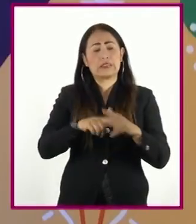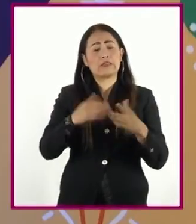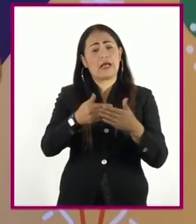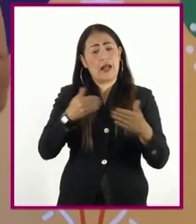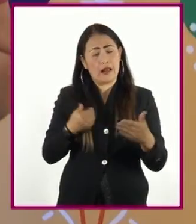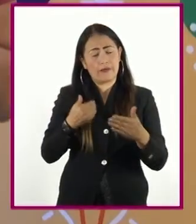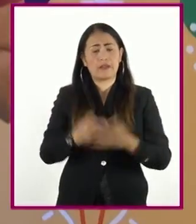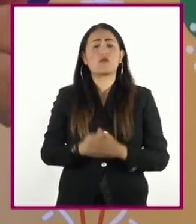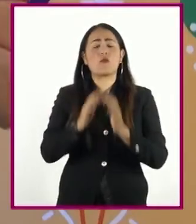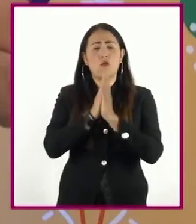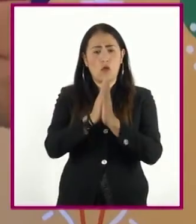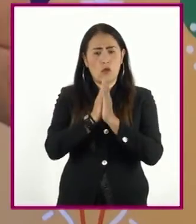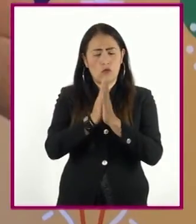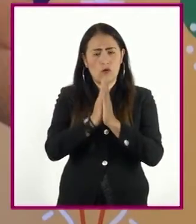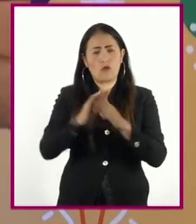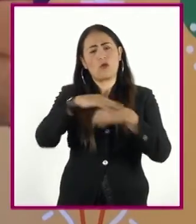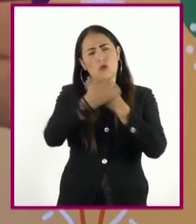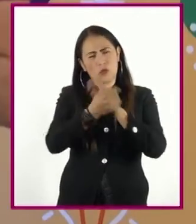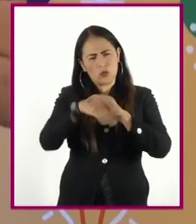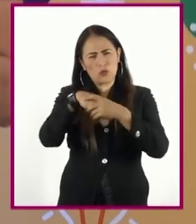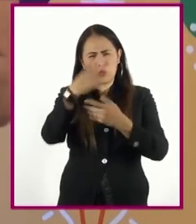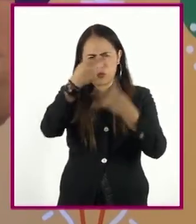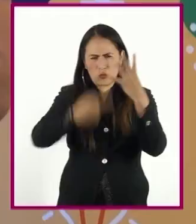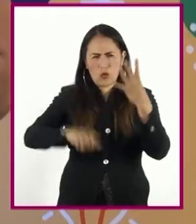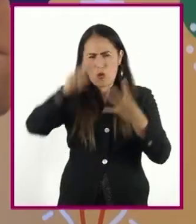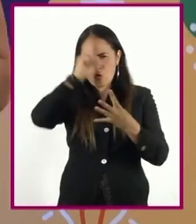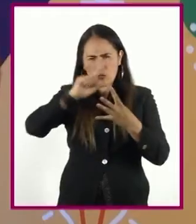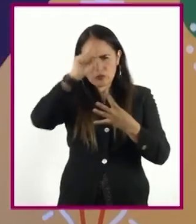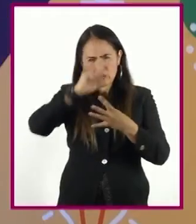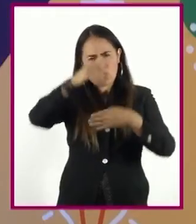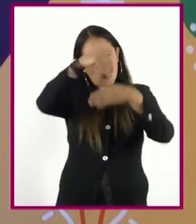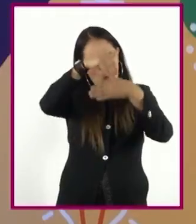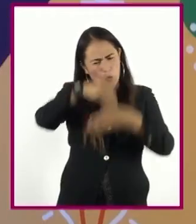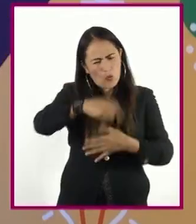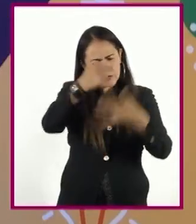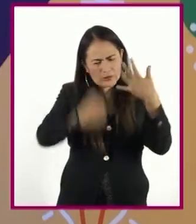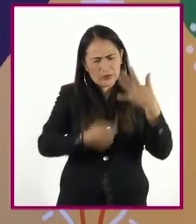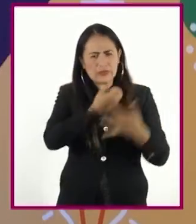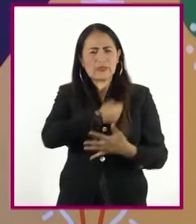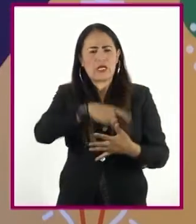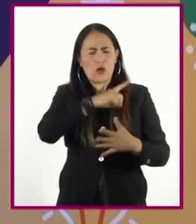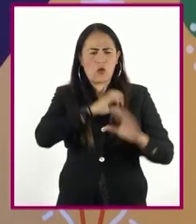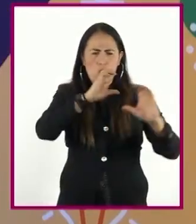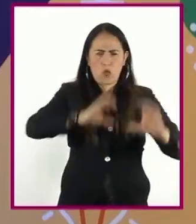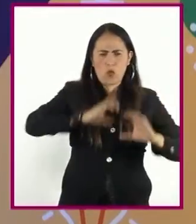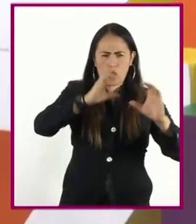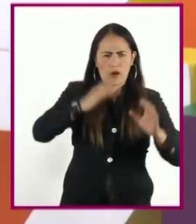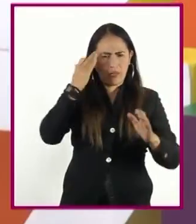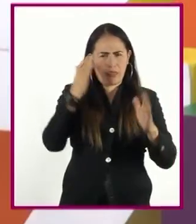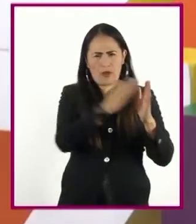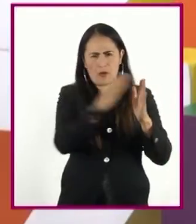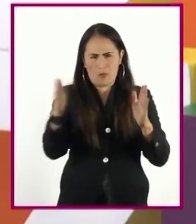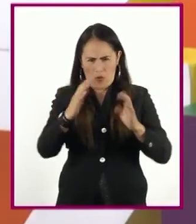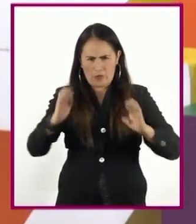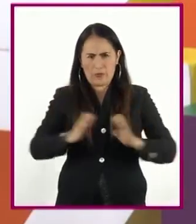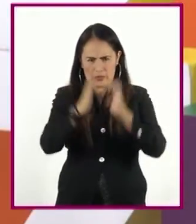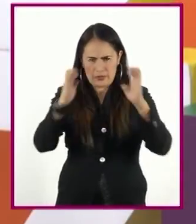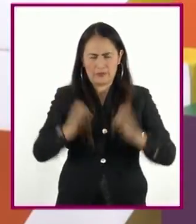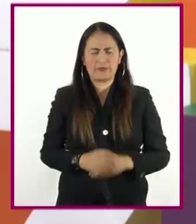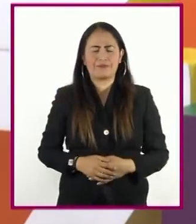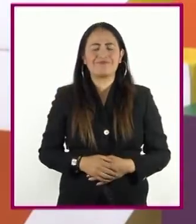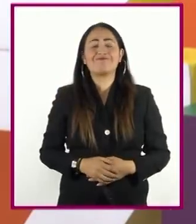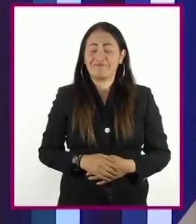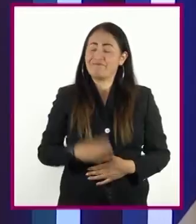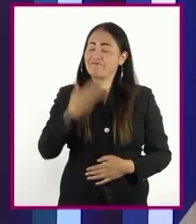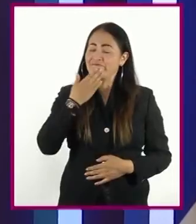que es necesario que sigamos cumpliendo con todas las recomendaciones para cuidar nuestra salud durante esta contingencia. Muy buen